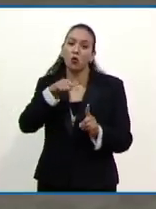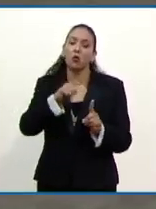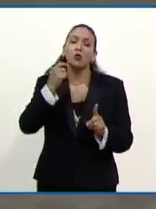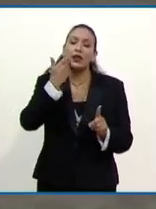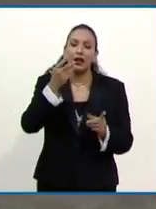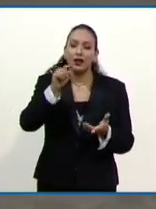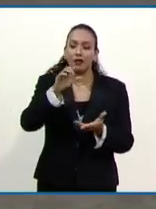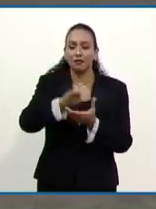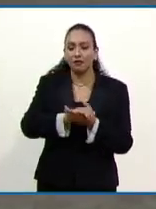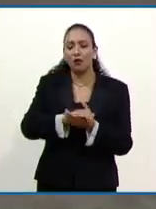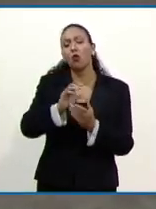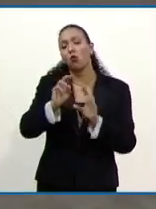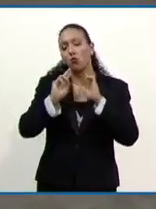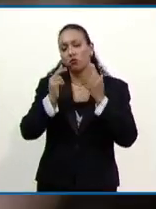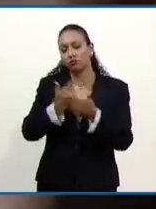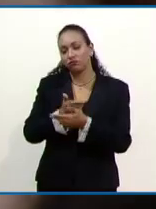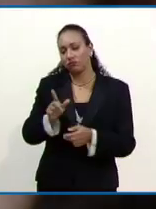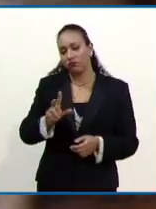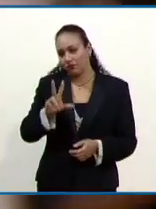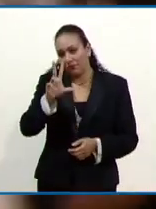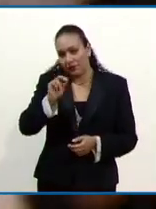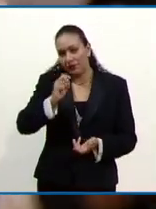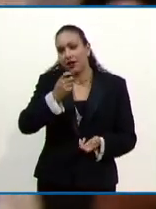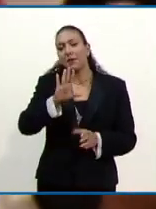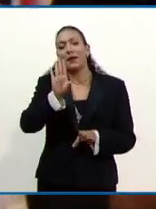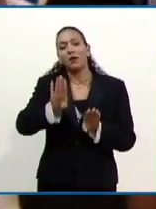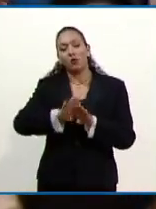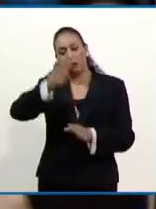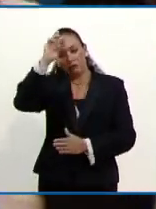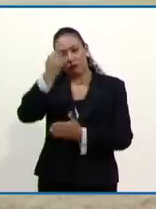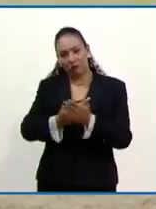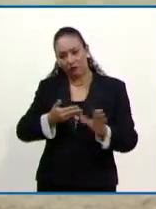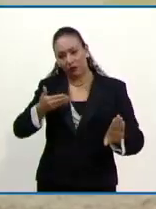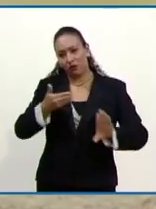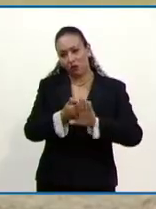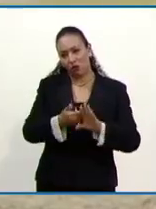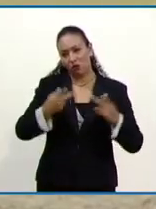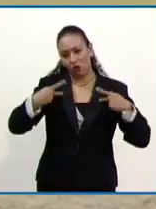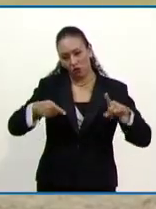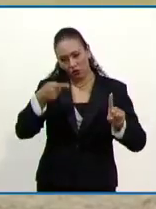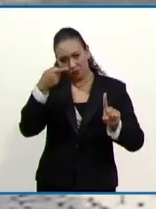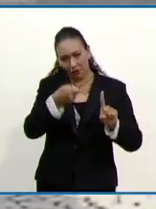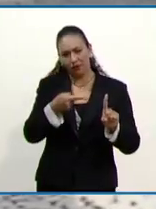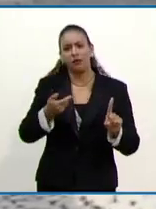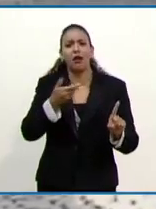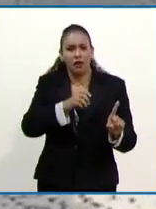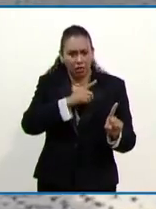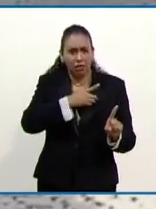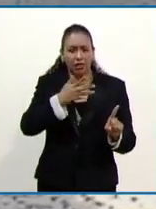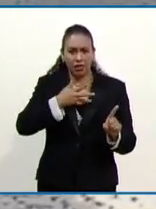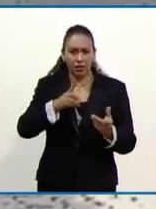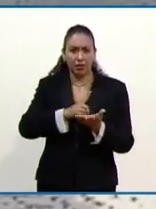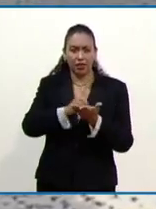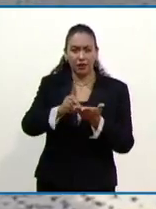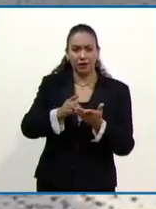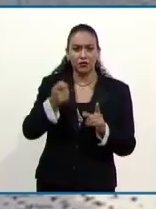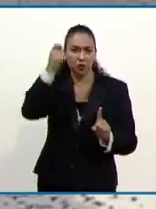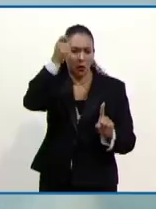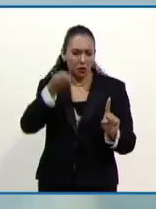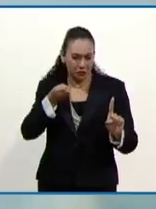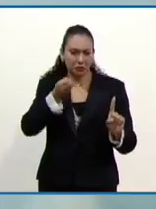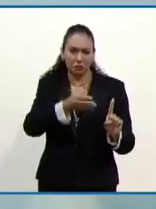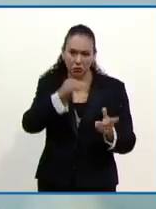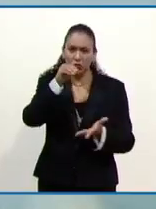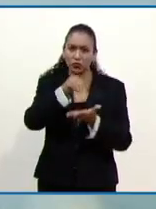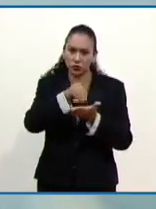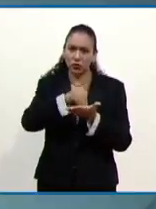se vuelve a casar o a unirse en concubinato es contrario a los principios de igualdad y no discriminación y a los derechos fundamentales a la familia y a la